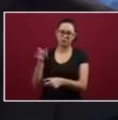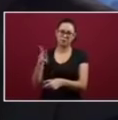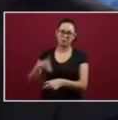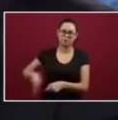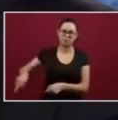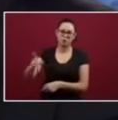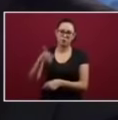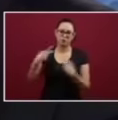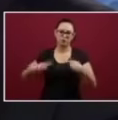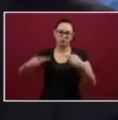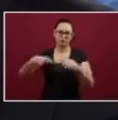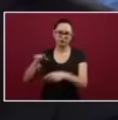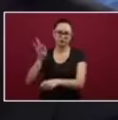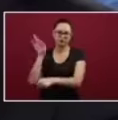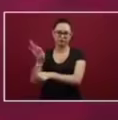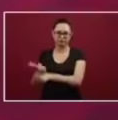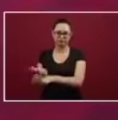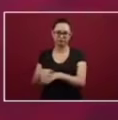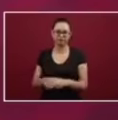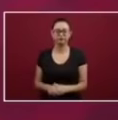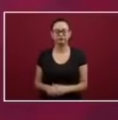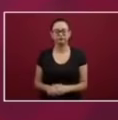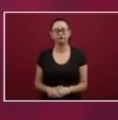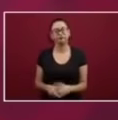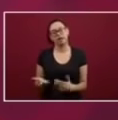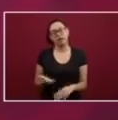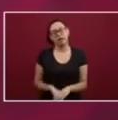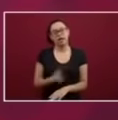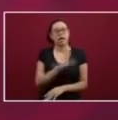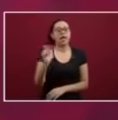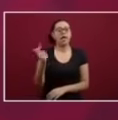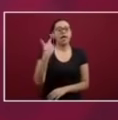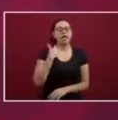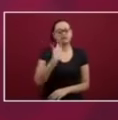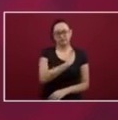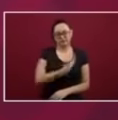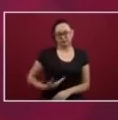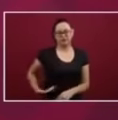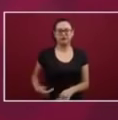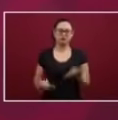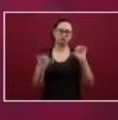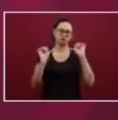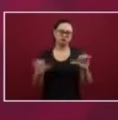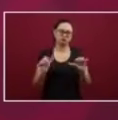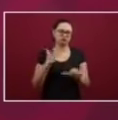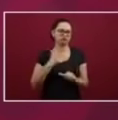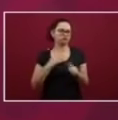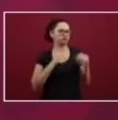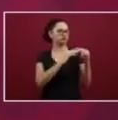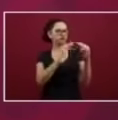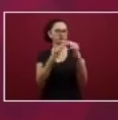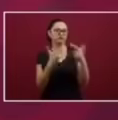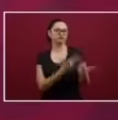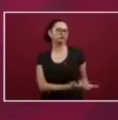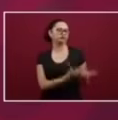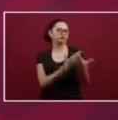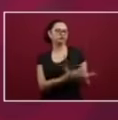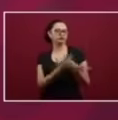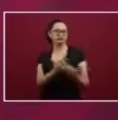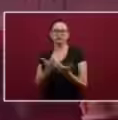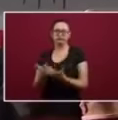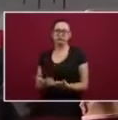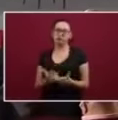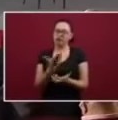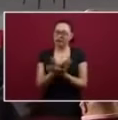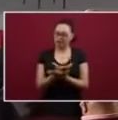También es muy interesante, mira. También fueron incautados, o sea, sí vienen también de la fiscalía en algunos casos. Uh-huh. y